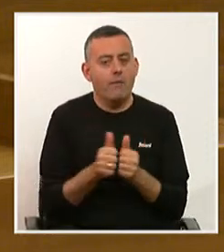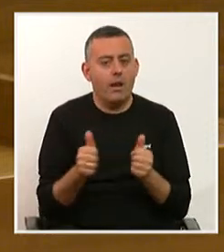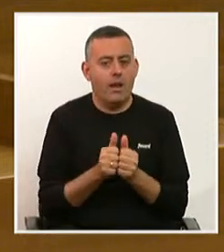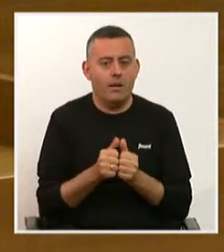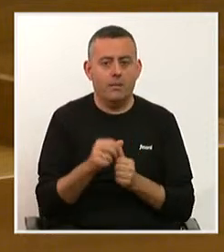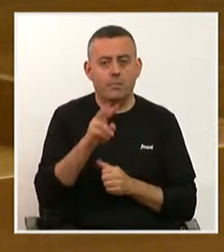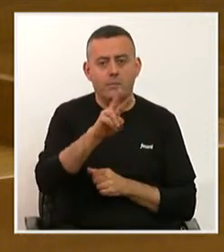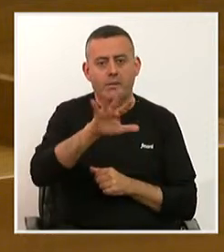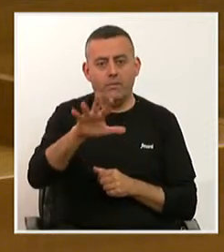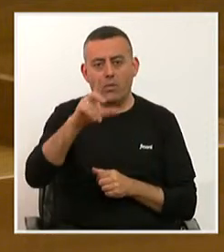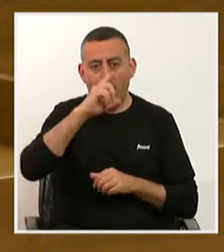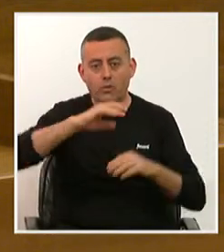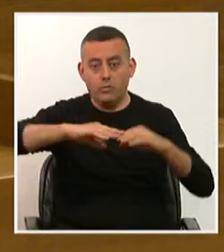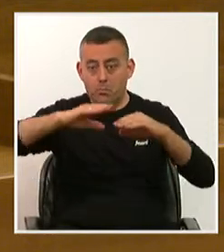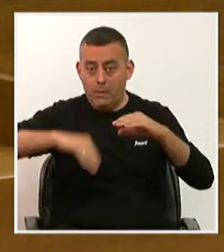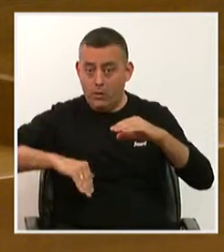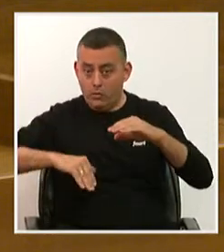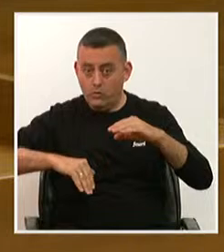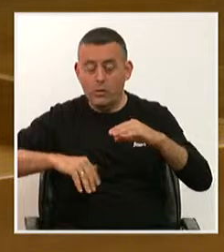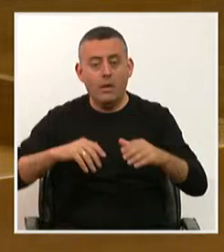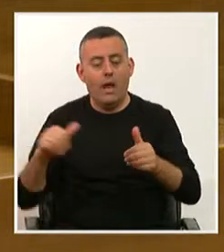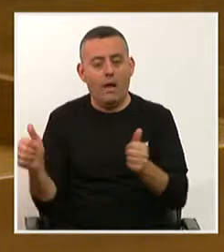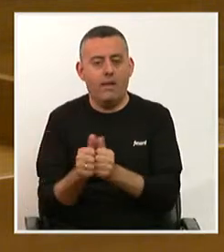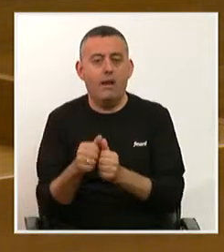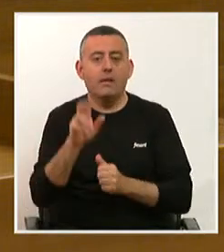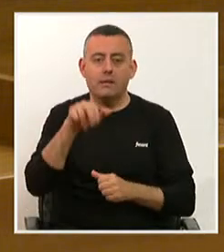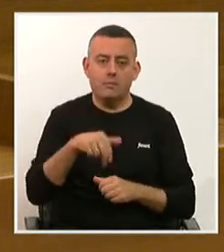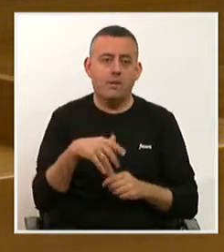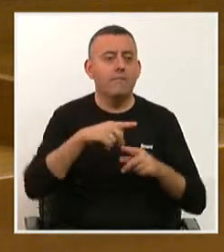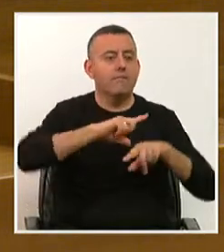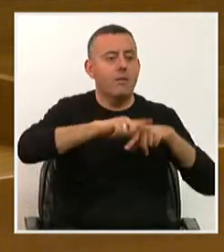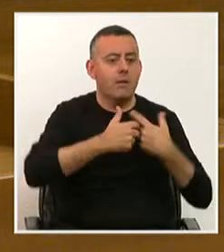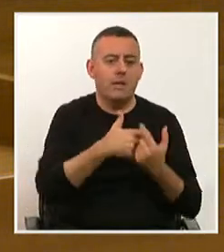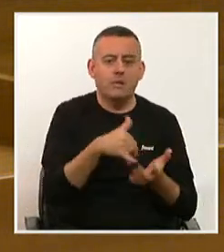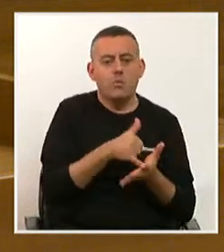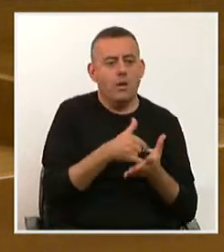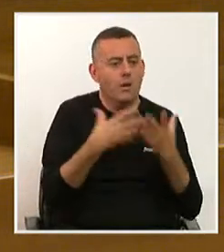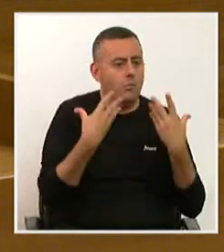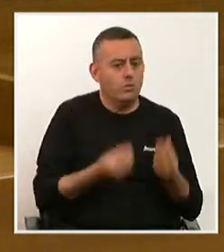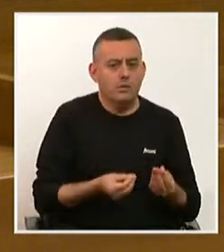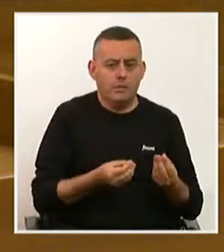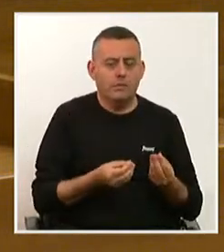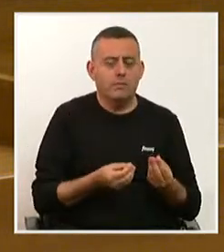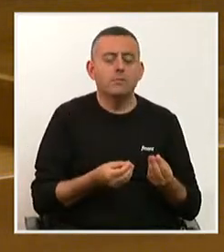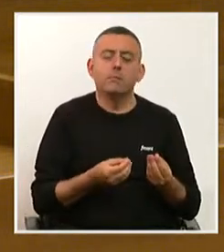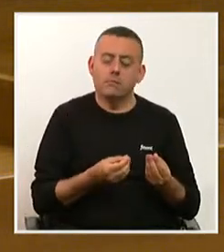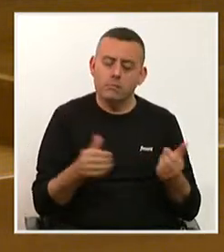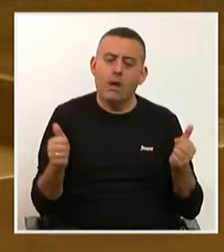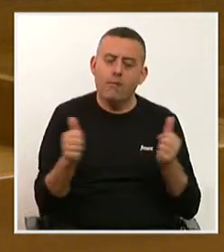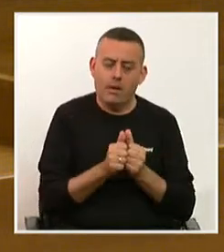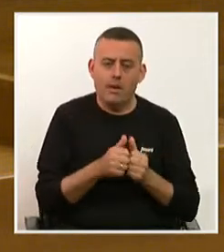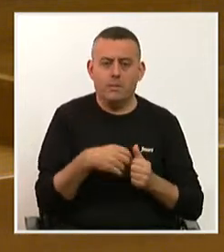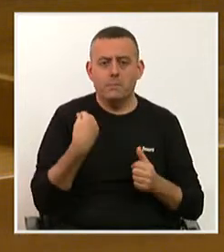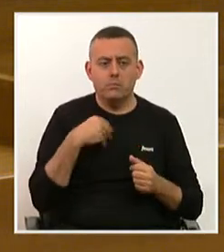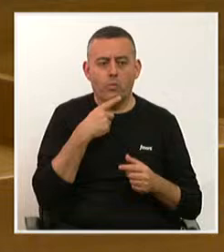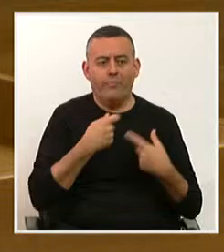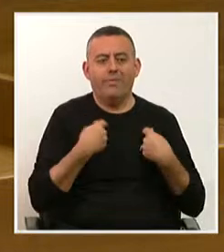de tamb famili vulnerabil de despes extra que